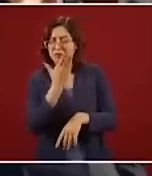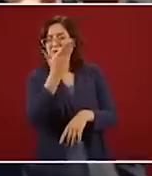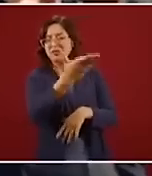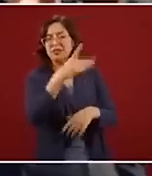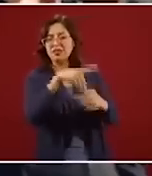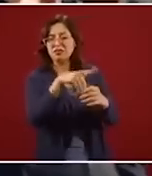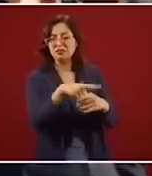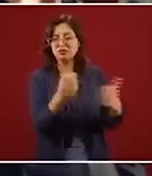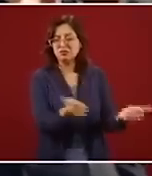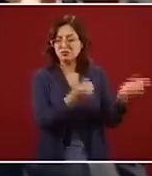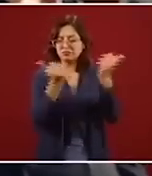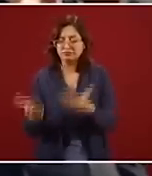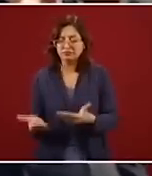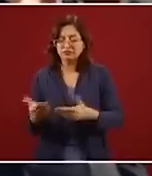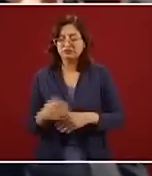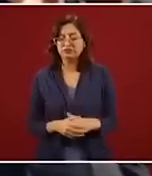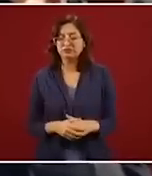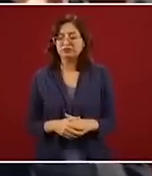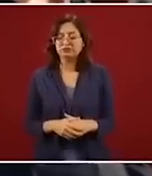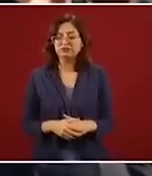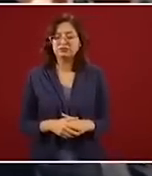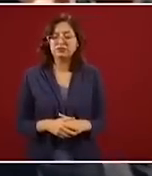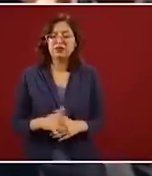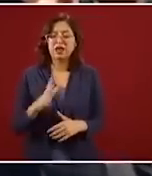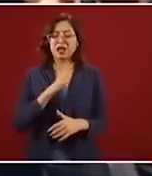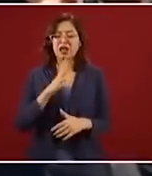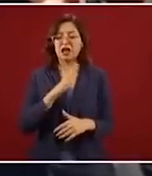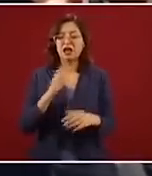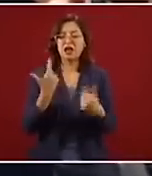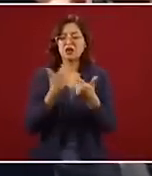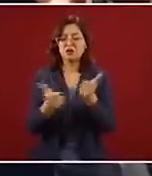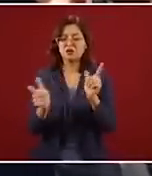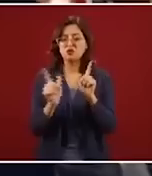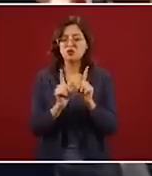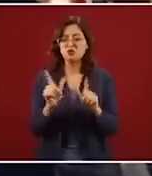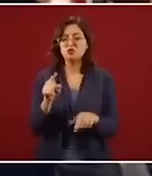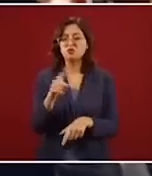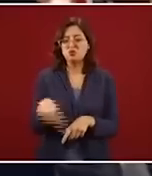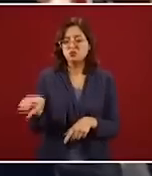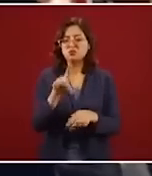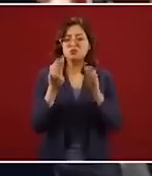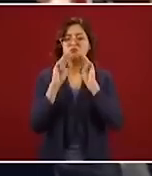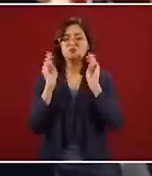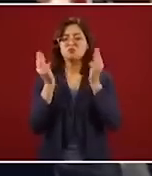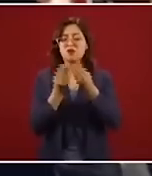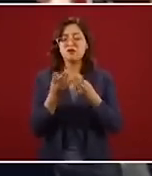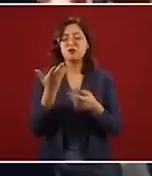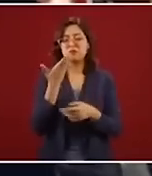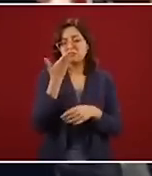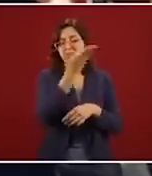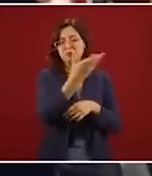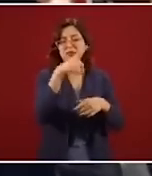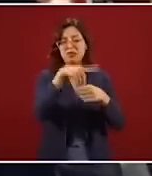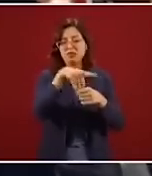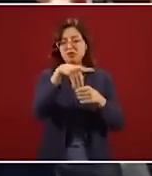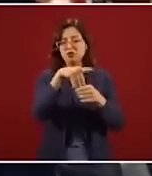sido acaparado por grupos cuestionables, que luego terminan cobrando por el servicio con la ambulancia que